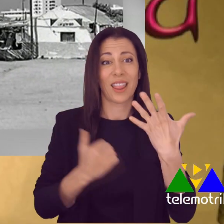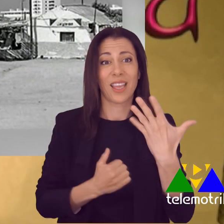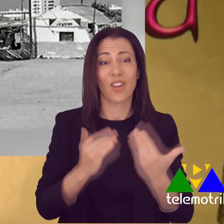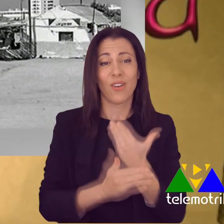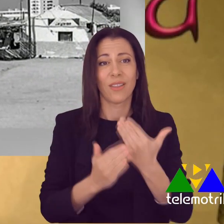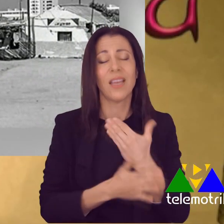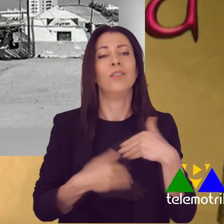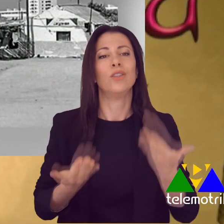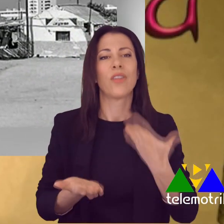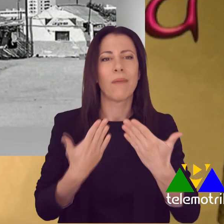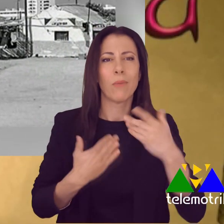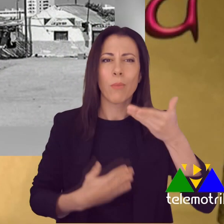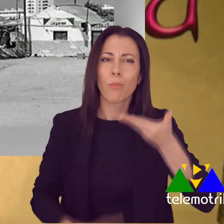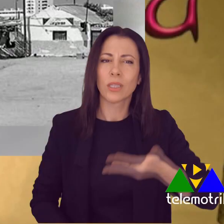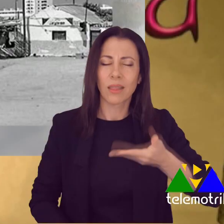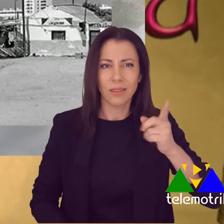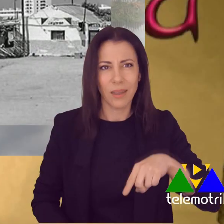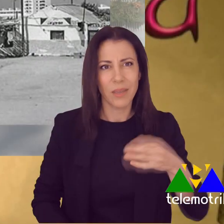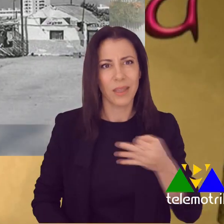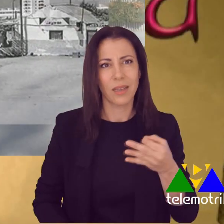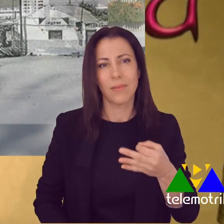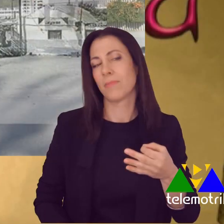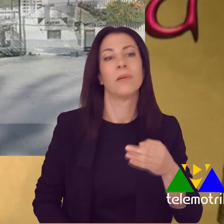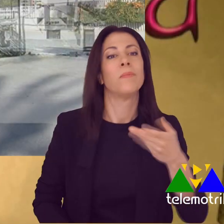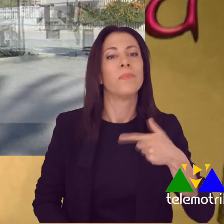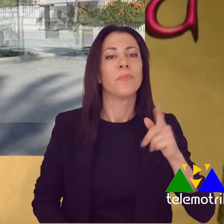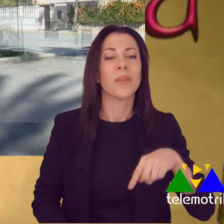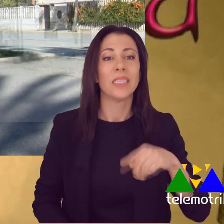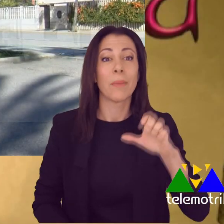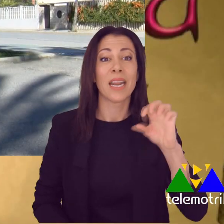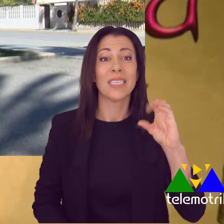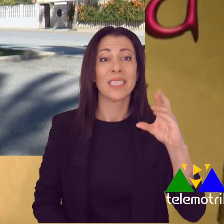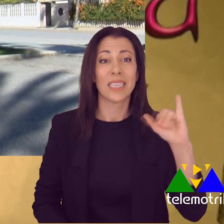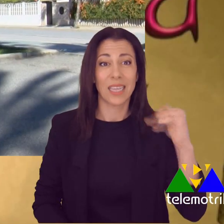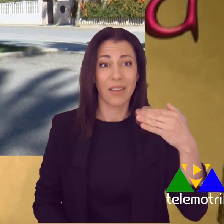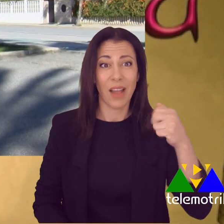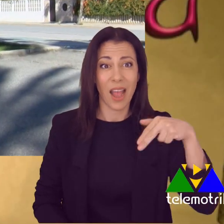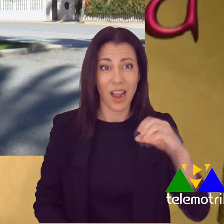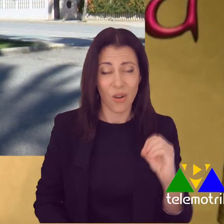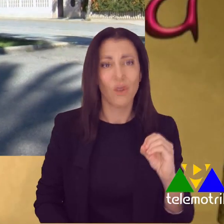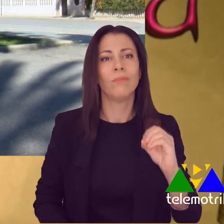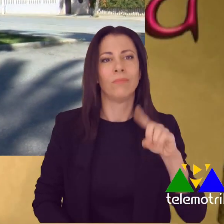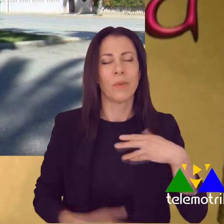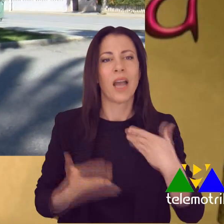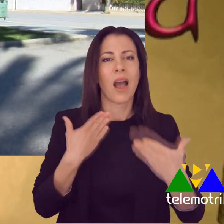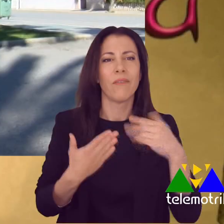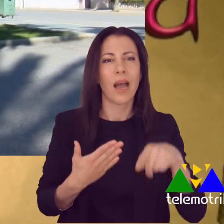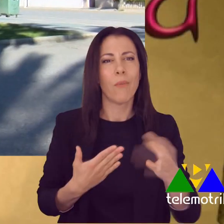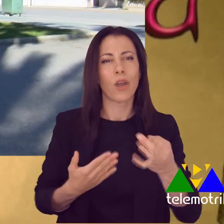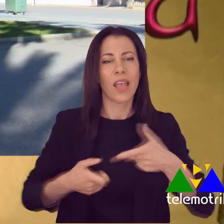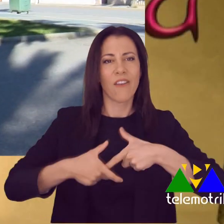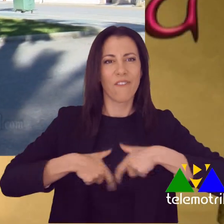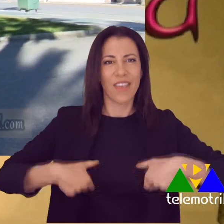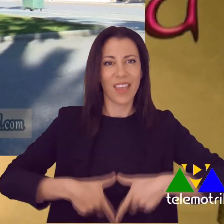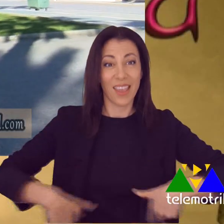Y hablábamos de la importancia también hablábamos de Juan Antonio Escribano Castilla, hablábamos de los bikinis, ¿no?